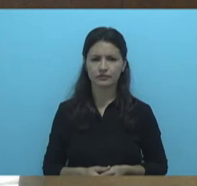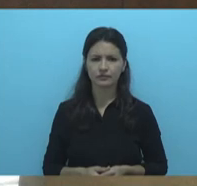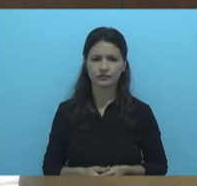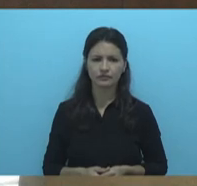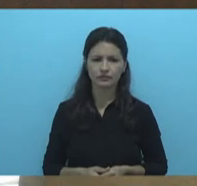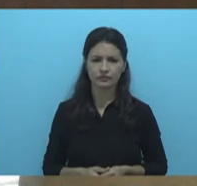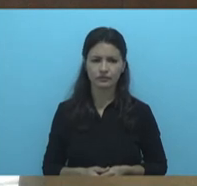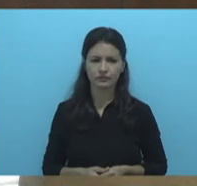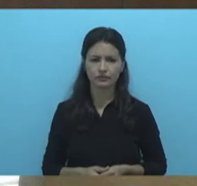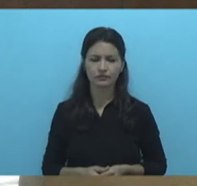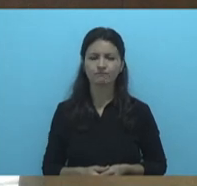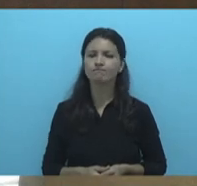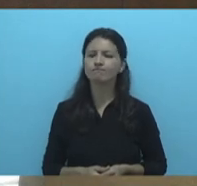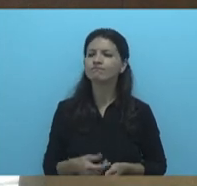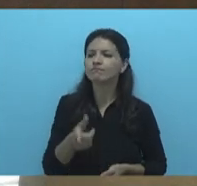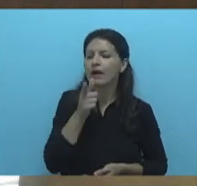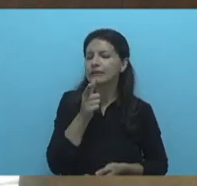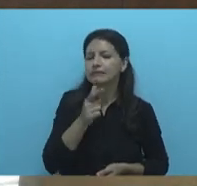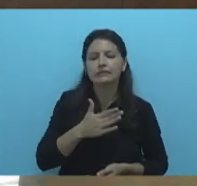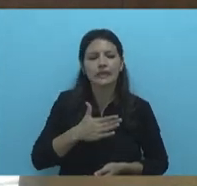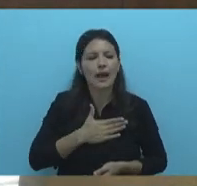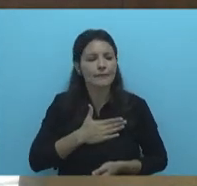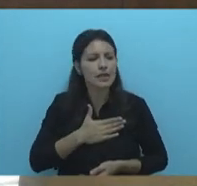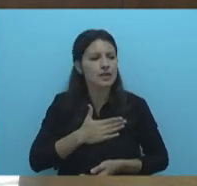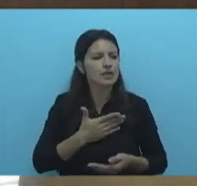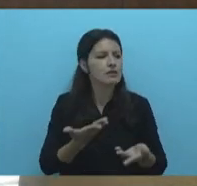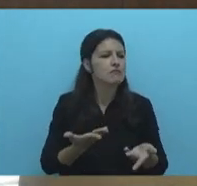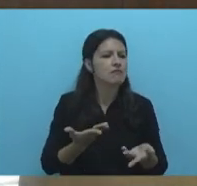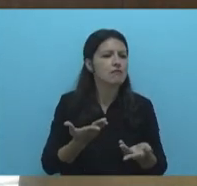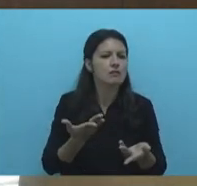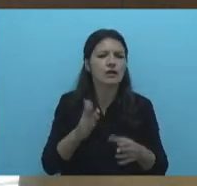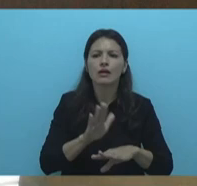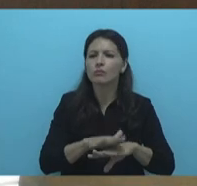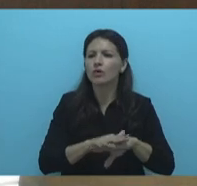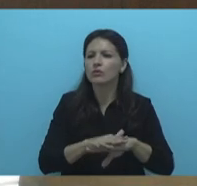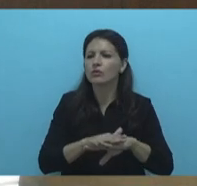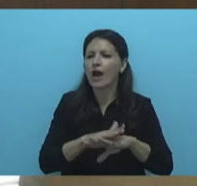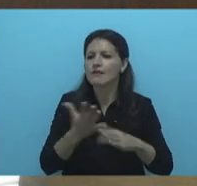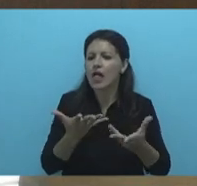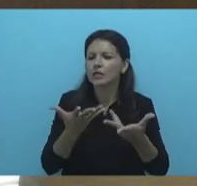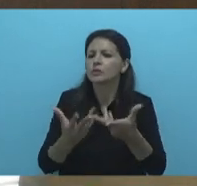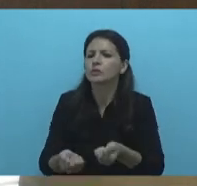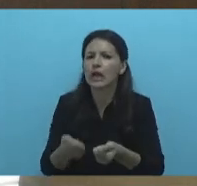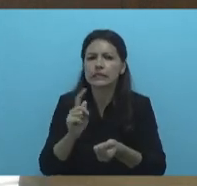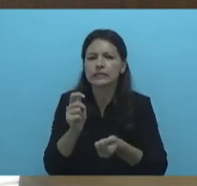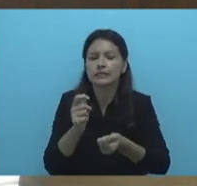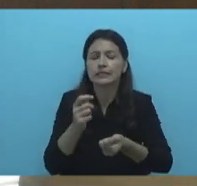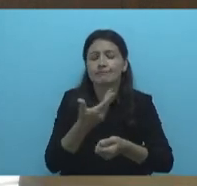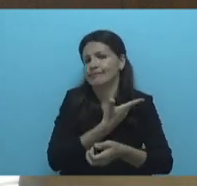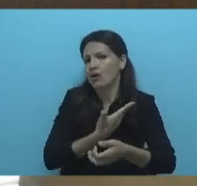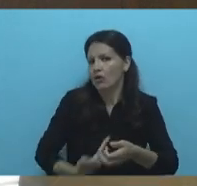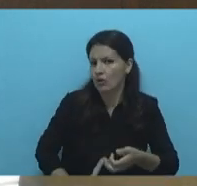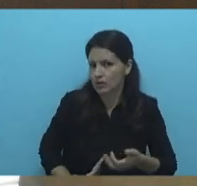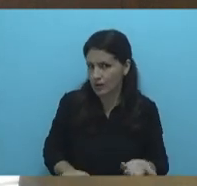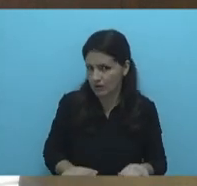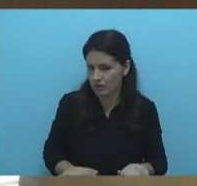gobierno provincial tiene que dar respuesta con medidas reales y tangibles sobre el territorio